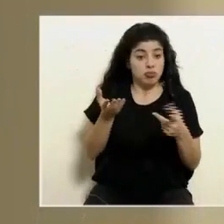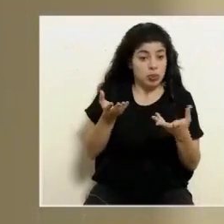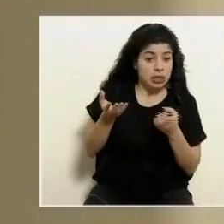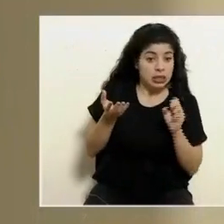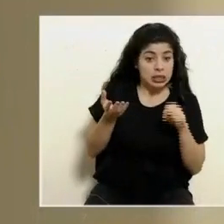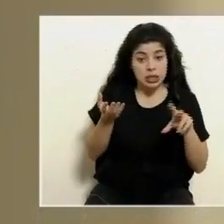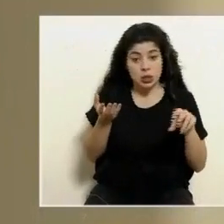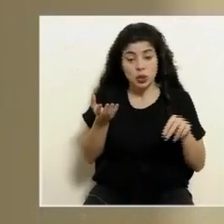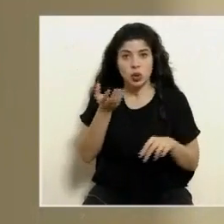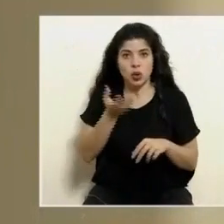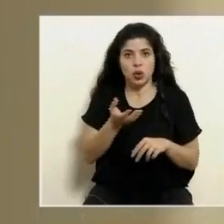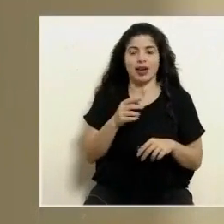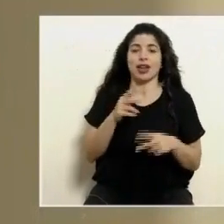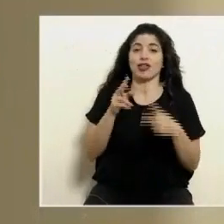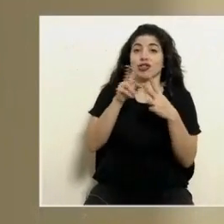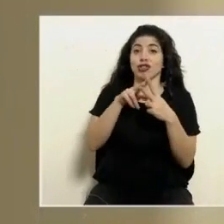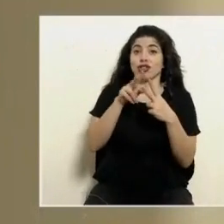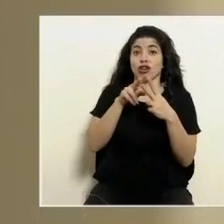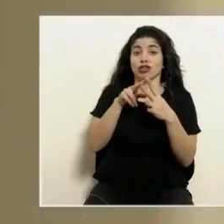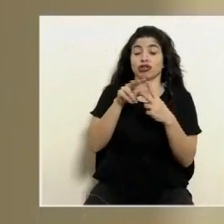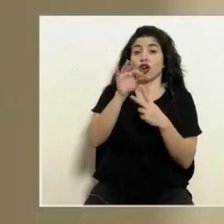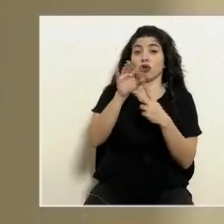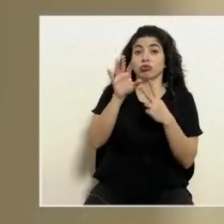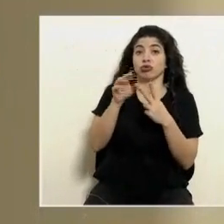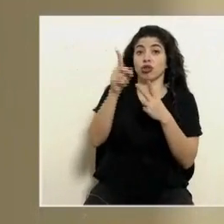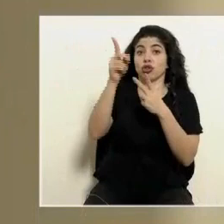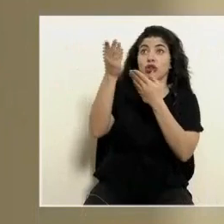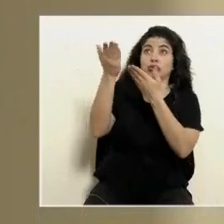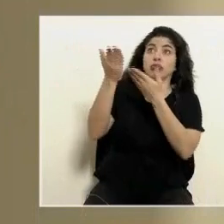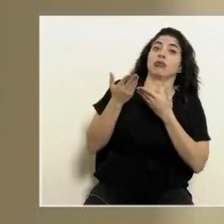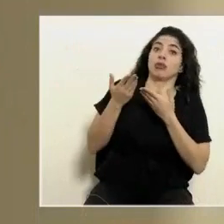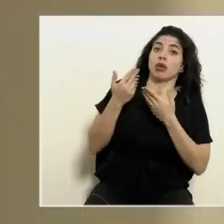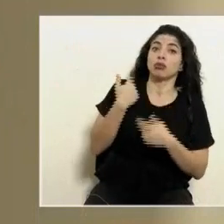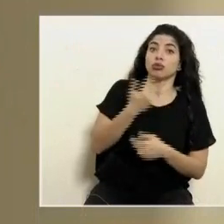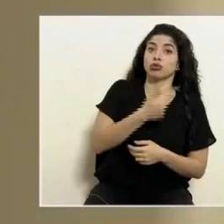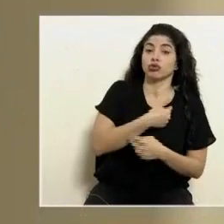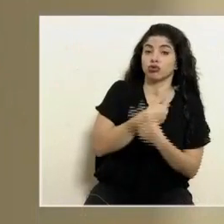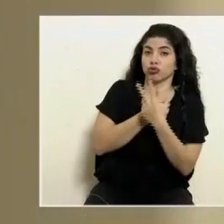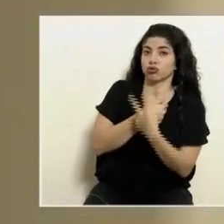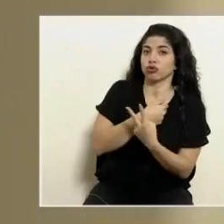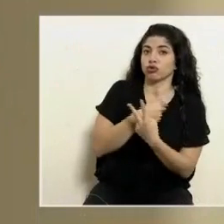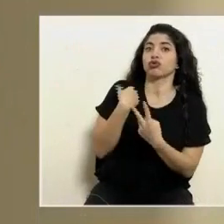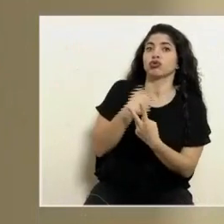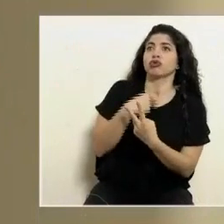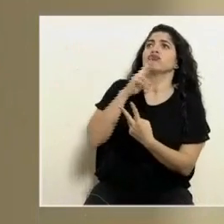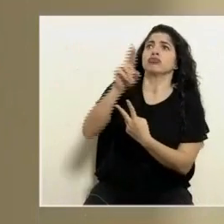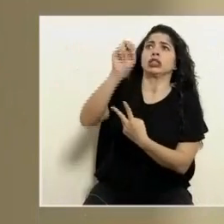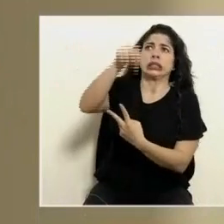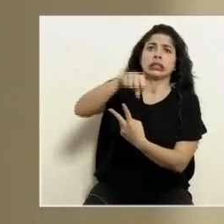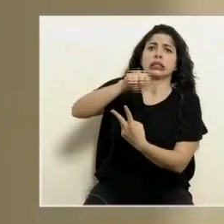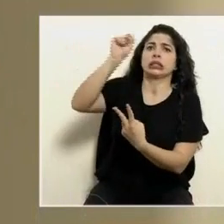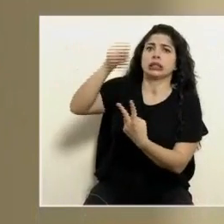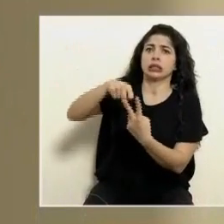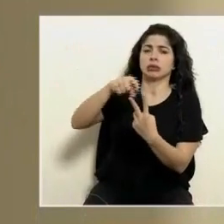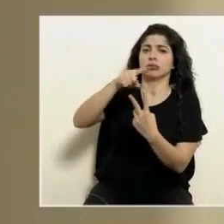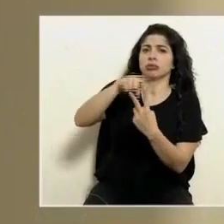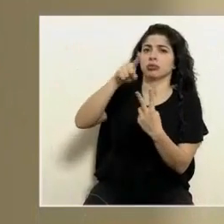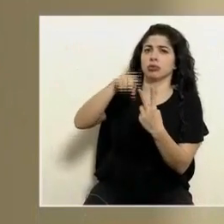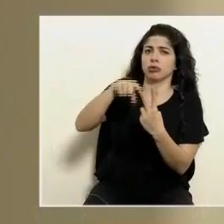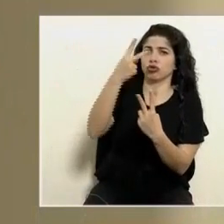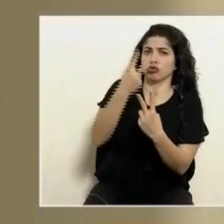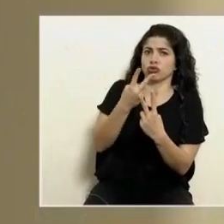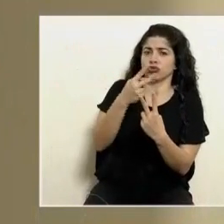nuestro caso particular, las dos ventanas que nos han abierto, hemos respondido afirmativamente